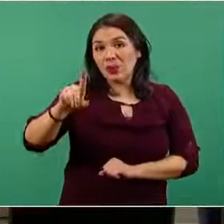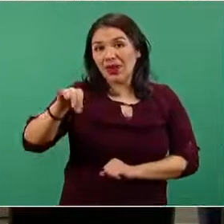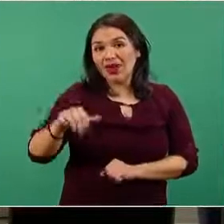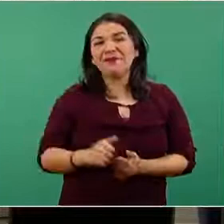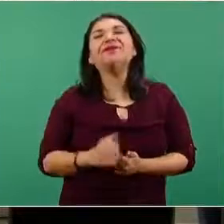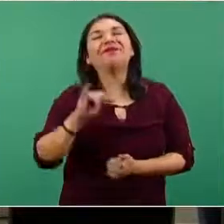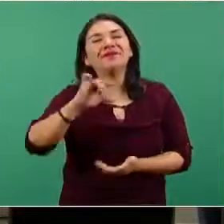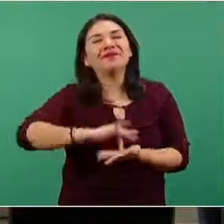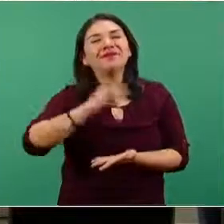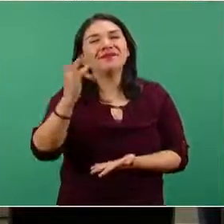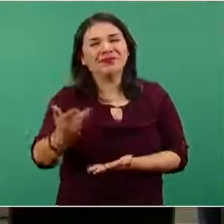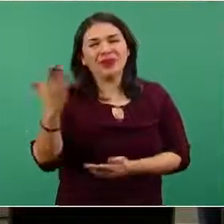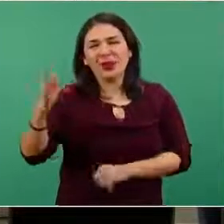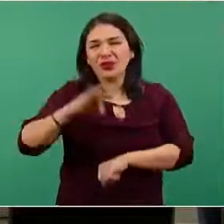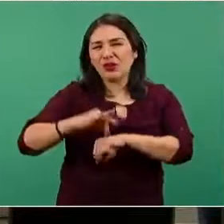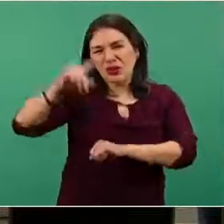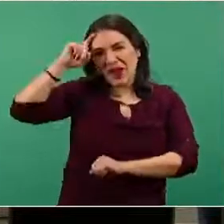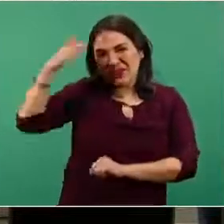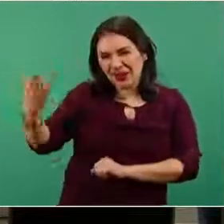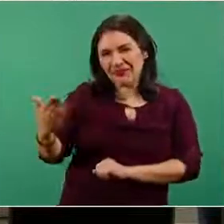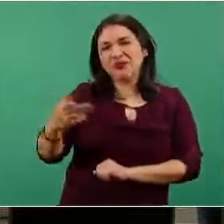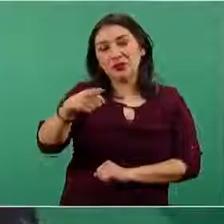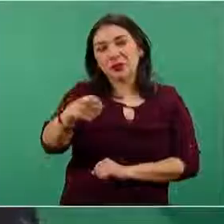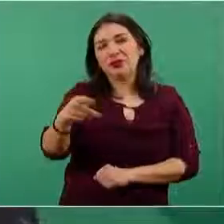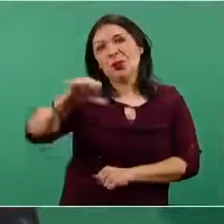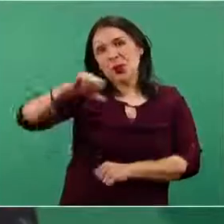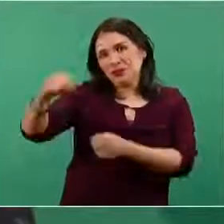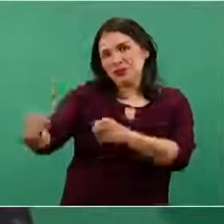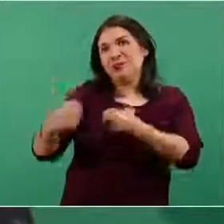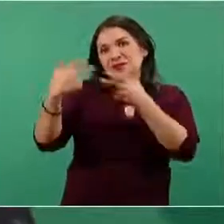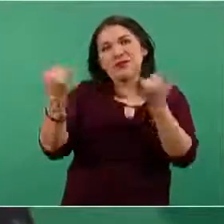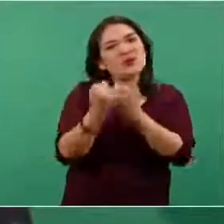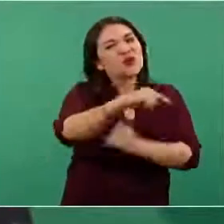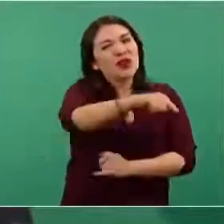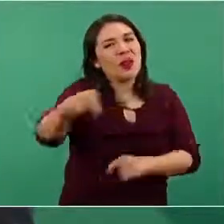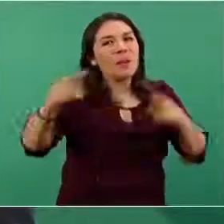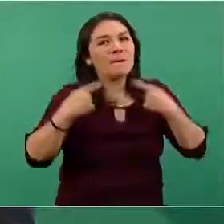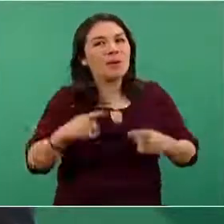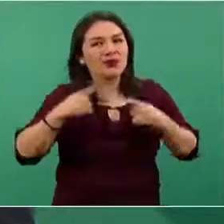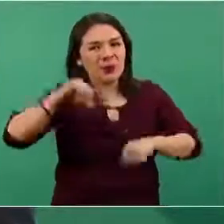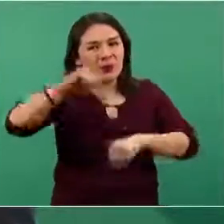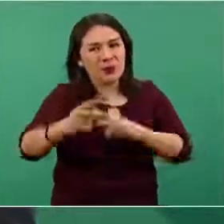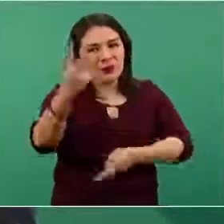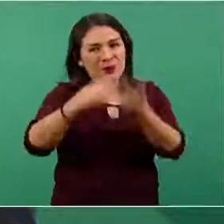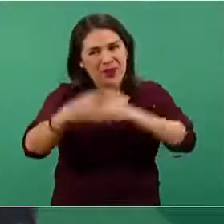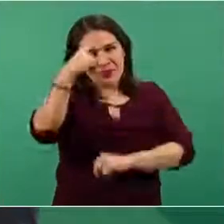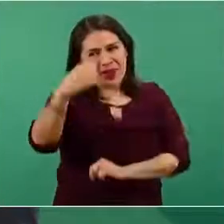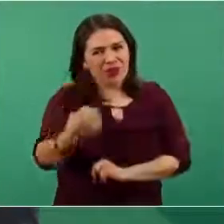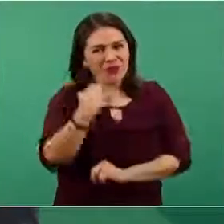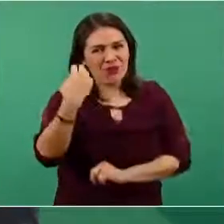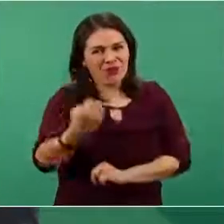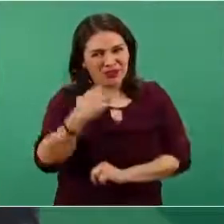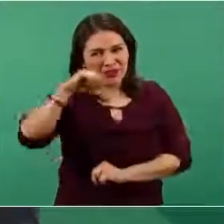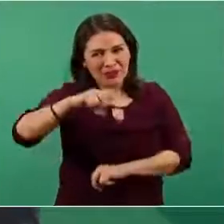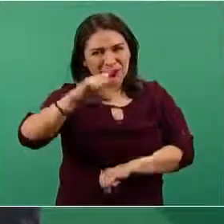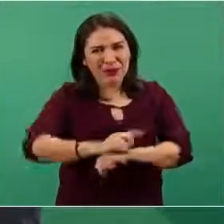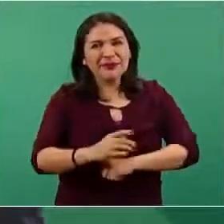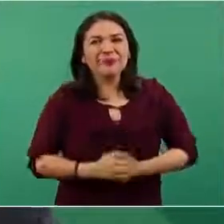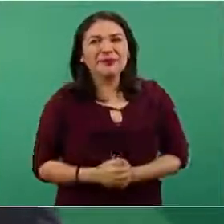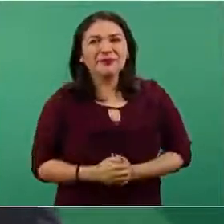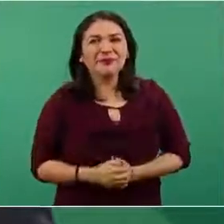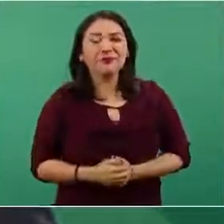muchas gracias, doctor López-Gatell, por su participación, así como también a todas las personas que nos acompañaron esta transmisión esta noche.